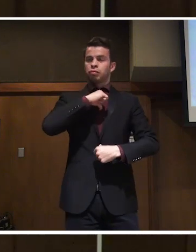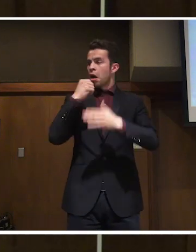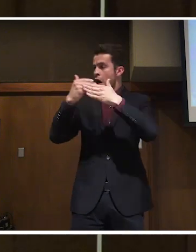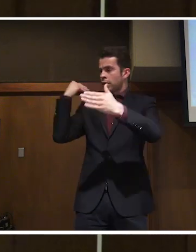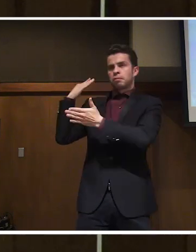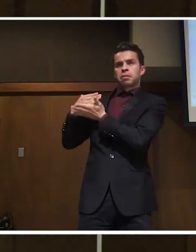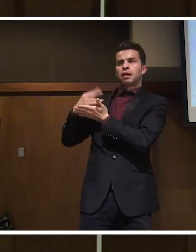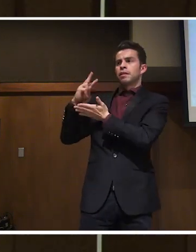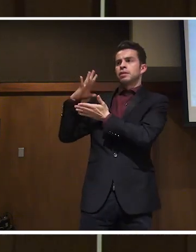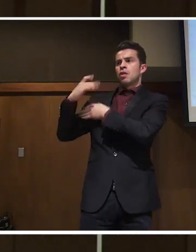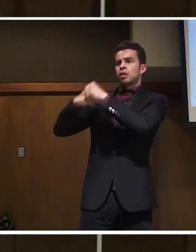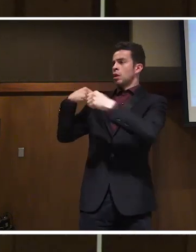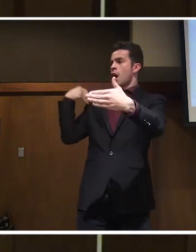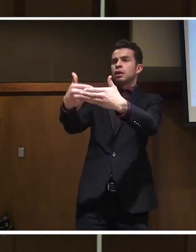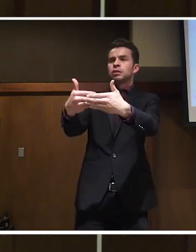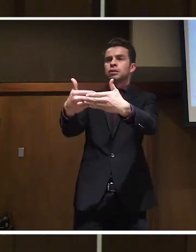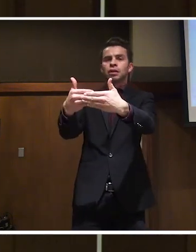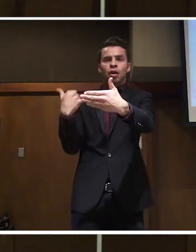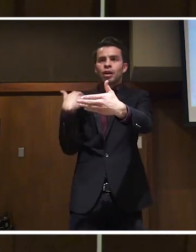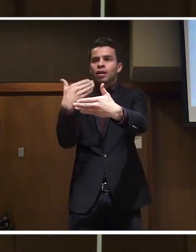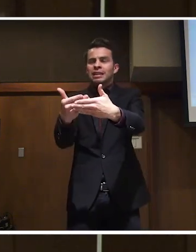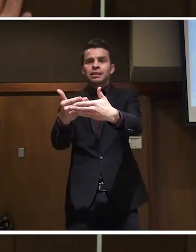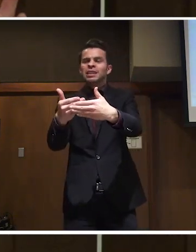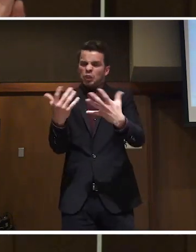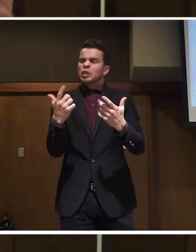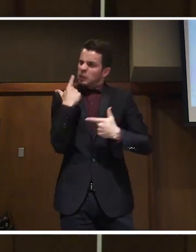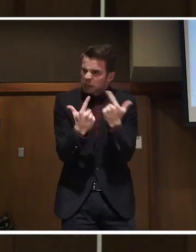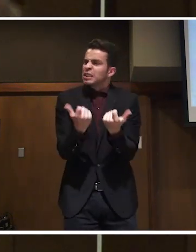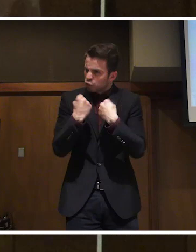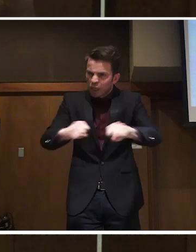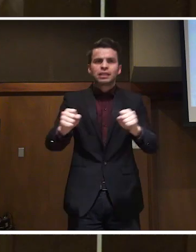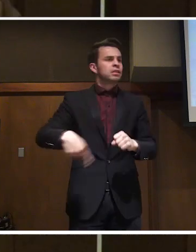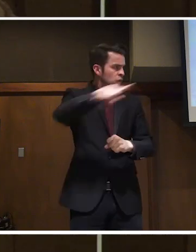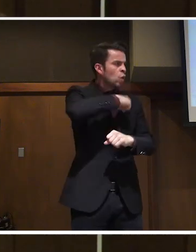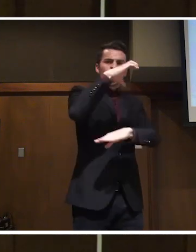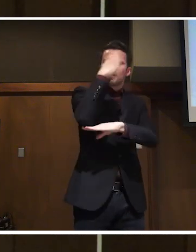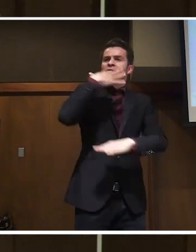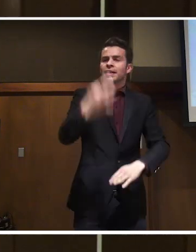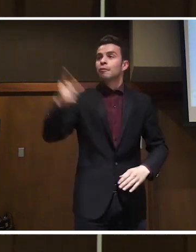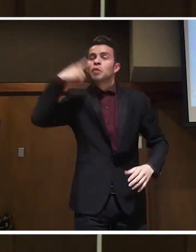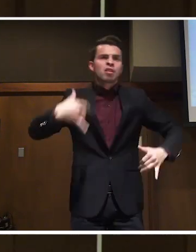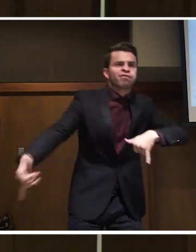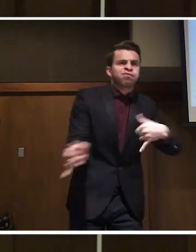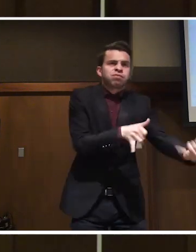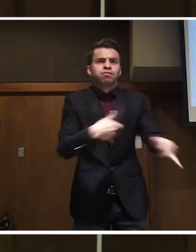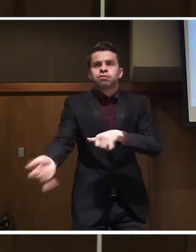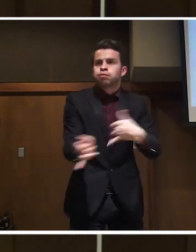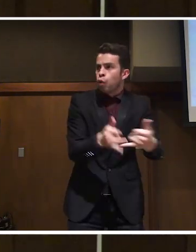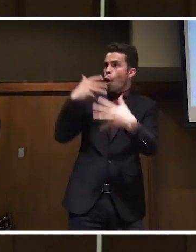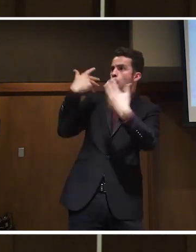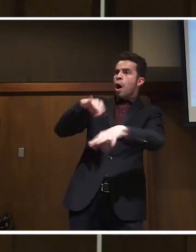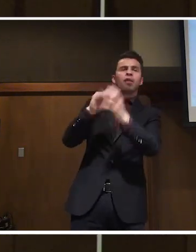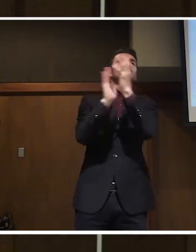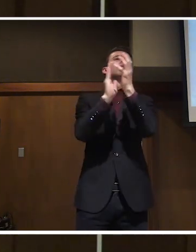25 años o 30 años, es fascinada con cada prueba de que Colombia sí vale la pena, de que un ciclista nuestro gana en la guerra, en la